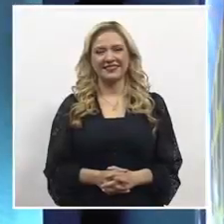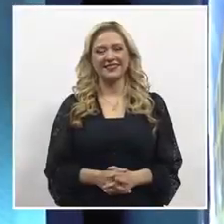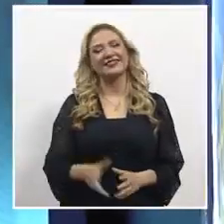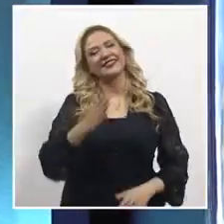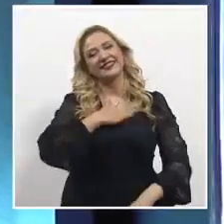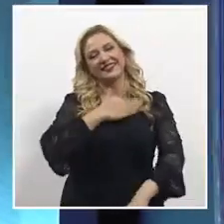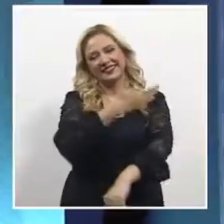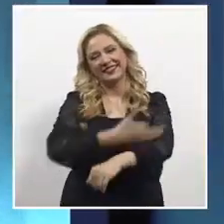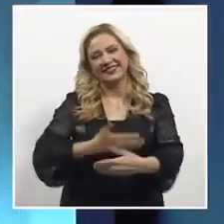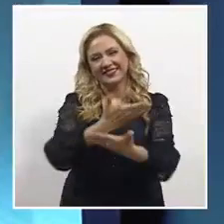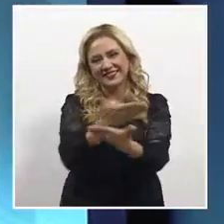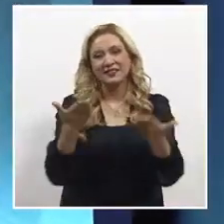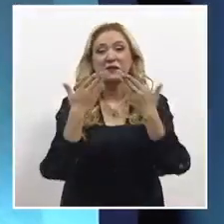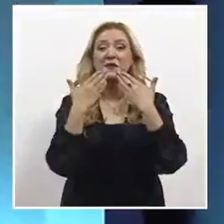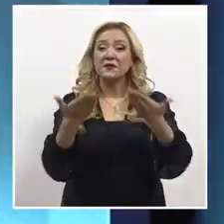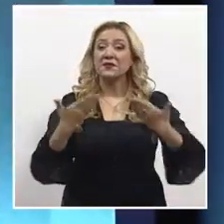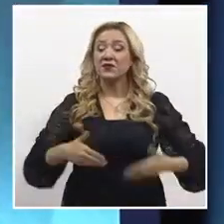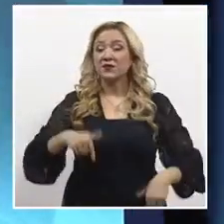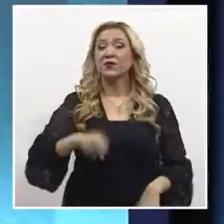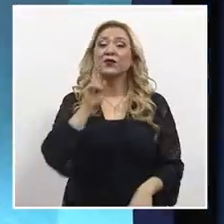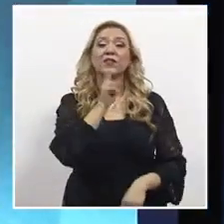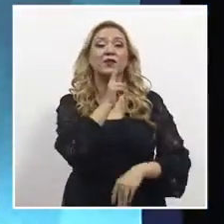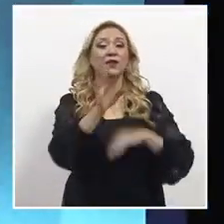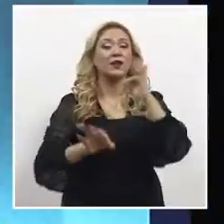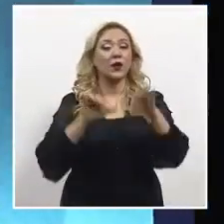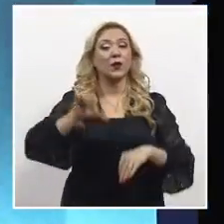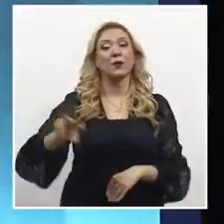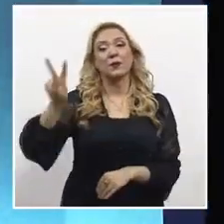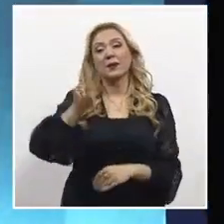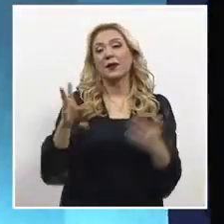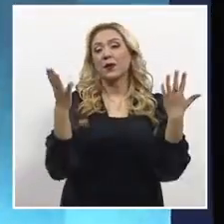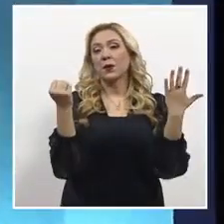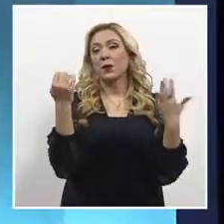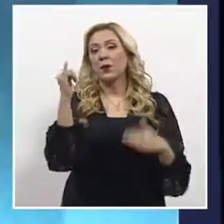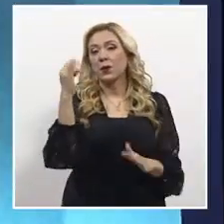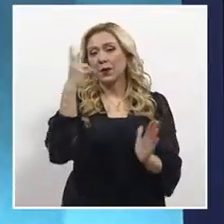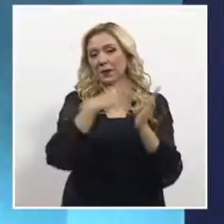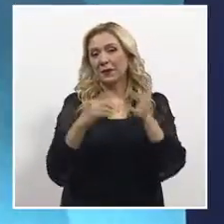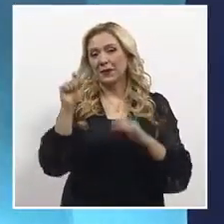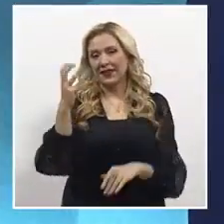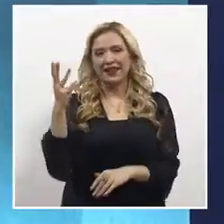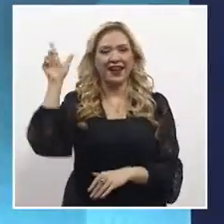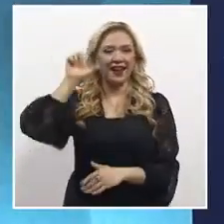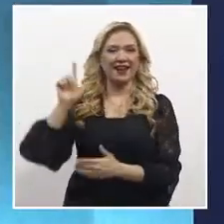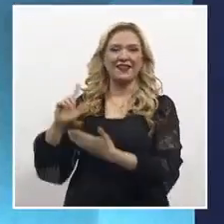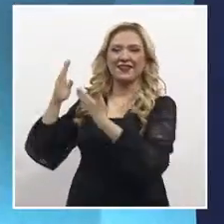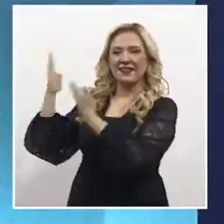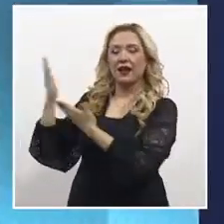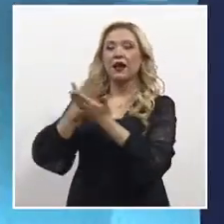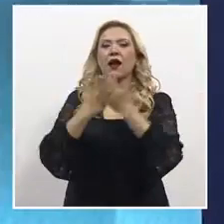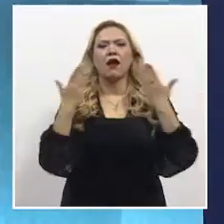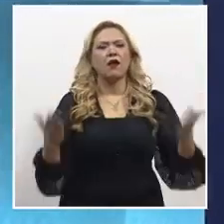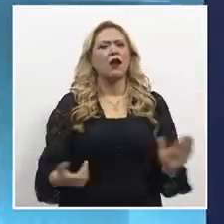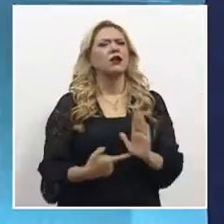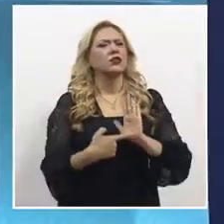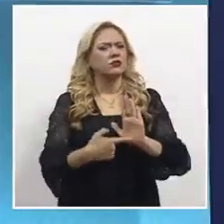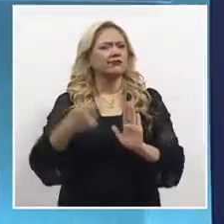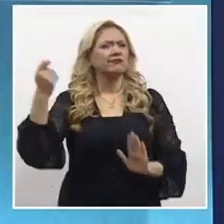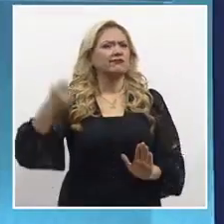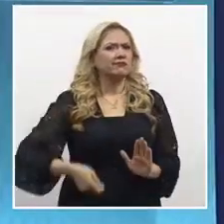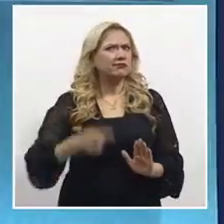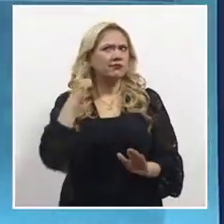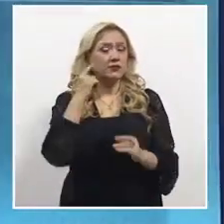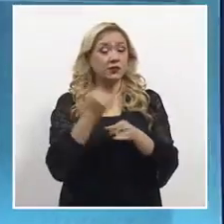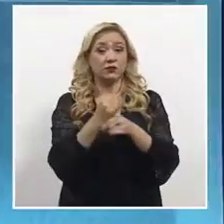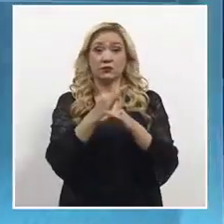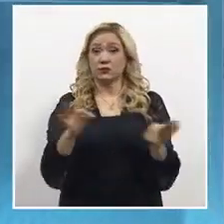Buenas tardes, bienvenido a este corte informativo. Hoy es viernes 9 de junio de 2023. Soy Laura Murillo y en los próximos minutos le presentaré la información